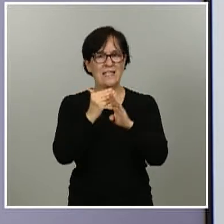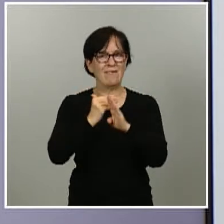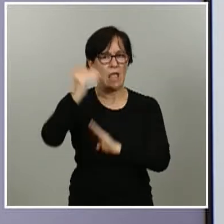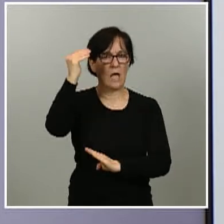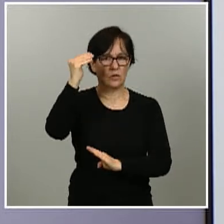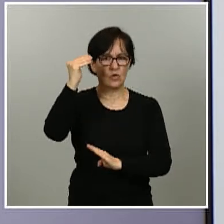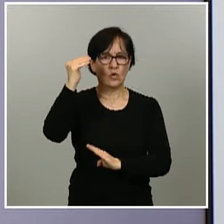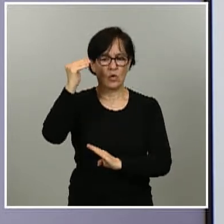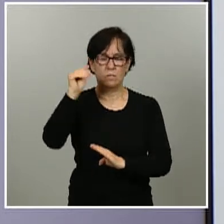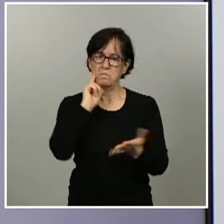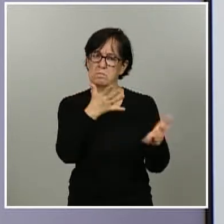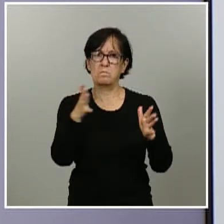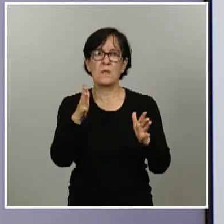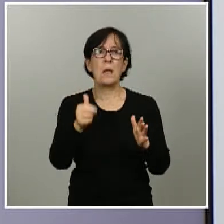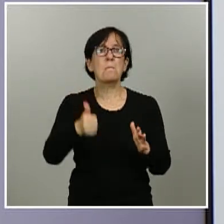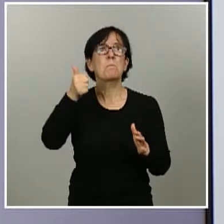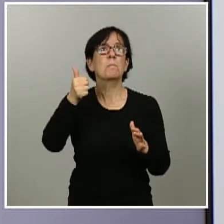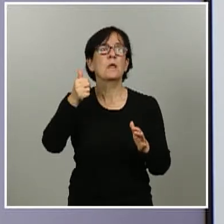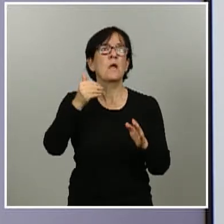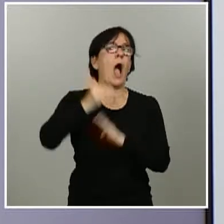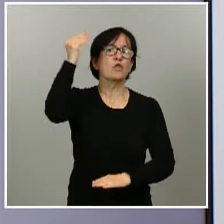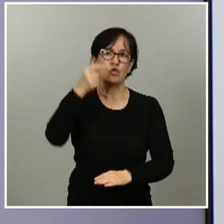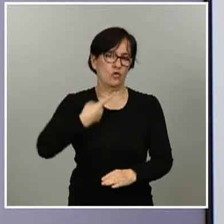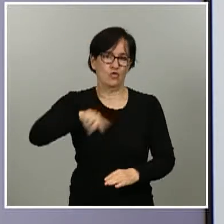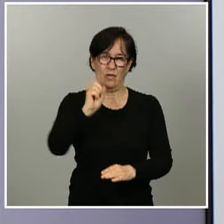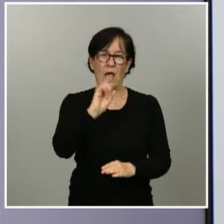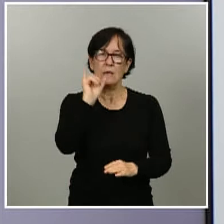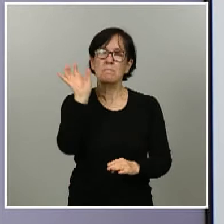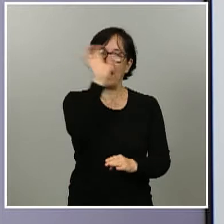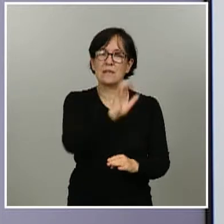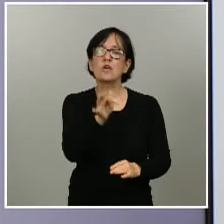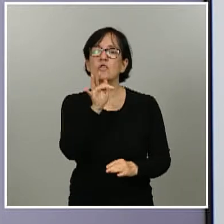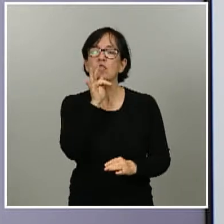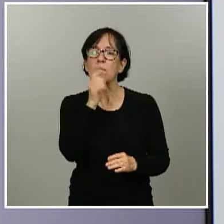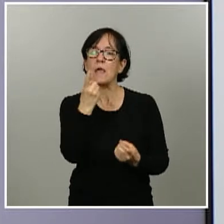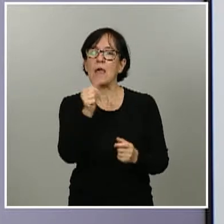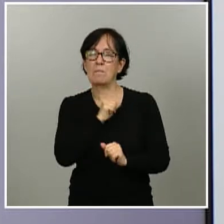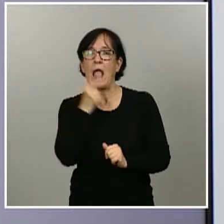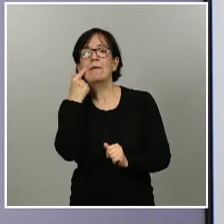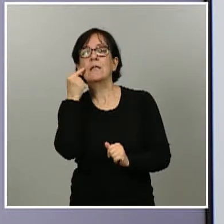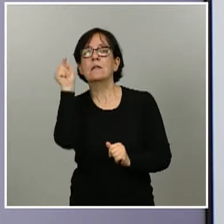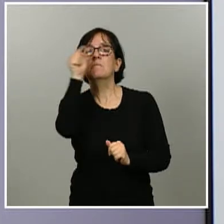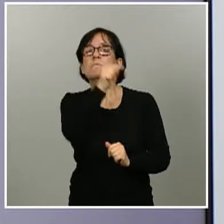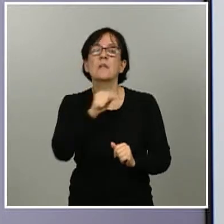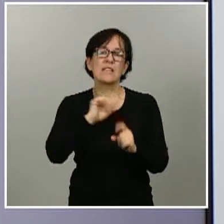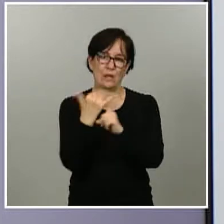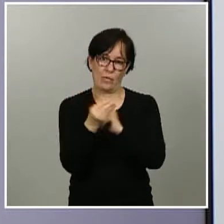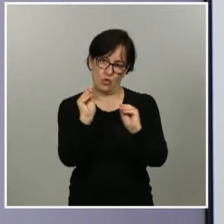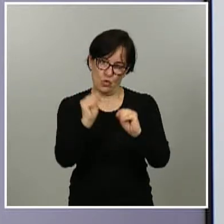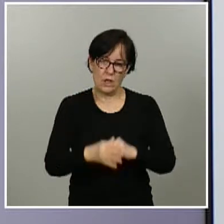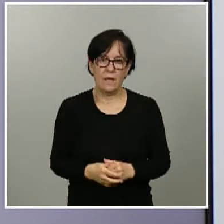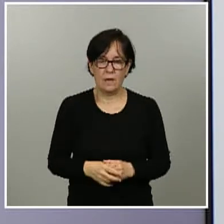entre los más altos y hay muchos países en los que todavía tenemos que esperar a ver qué es lo que pasa. A mí la verdad es que